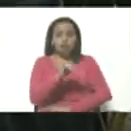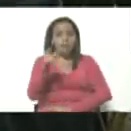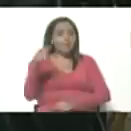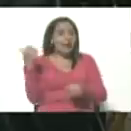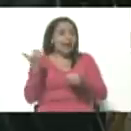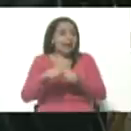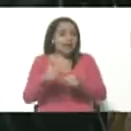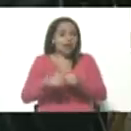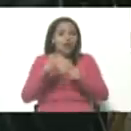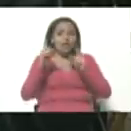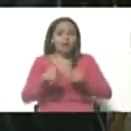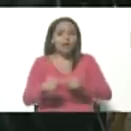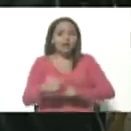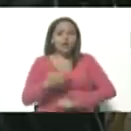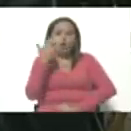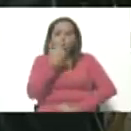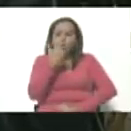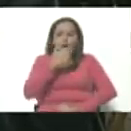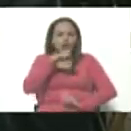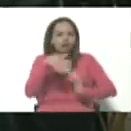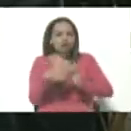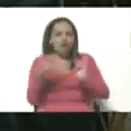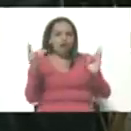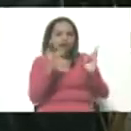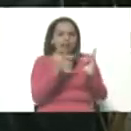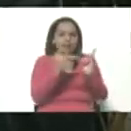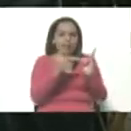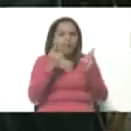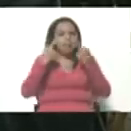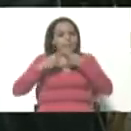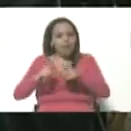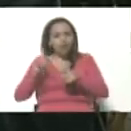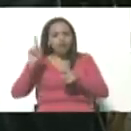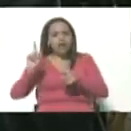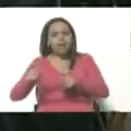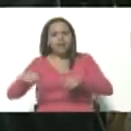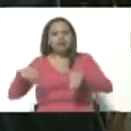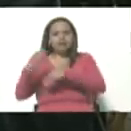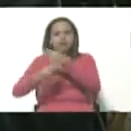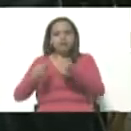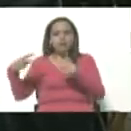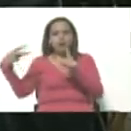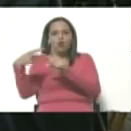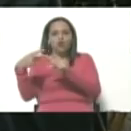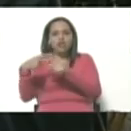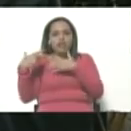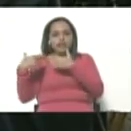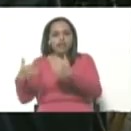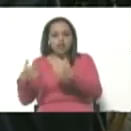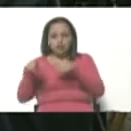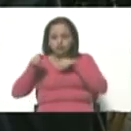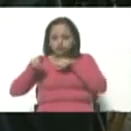Maracaibo, también recurrimos a esa alternativa de hoteles sanitarios